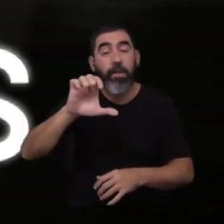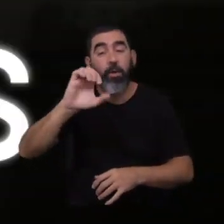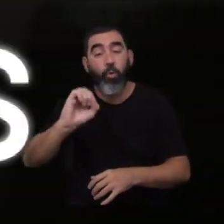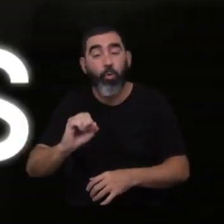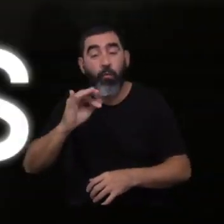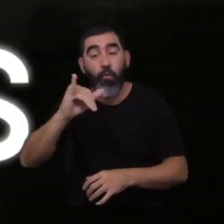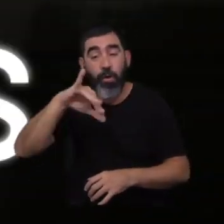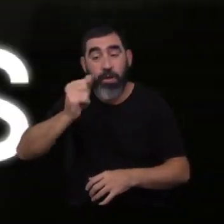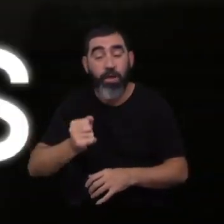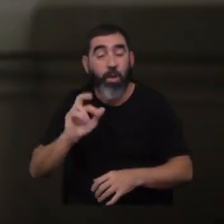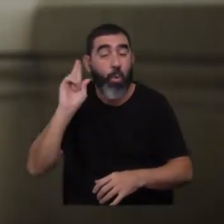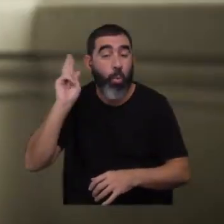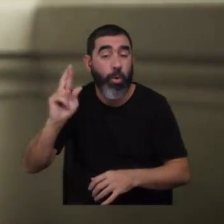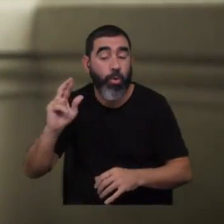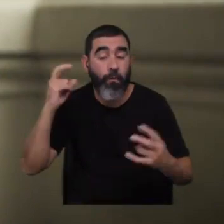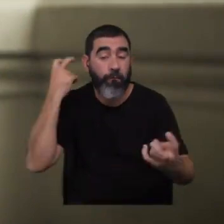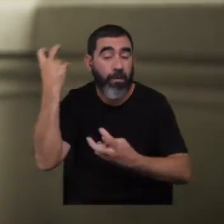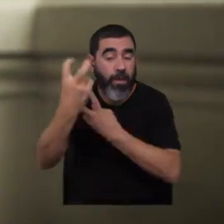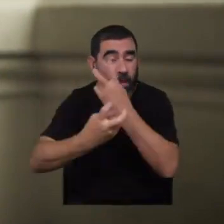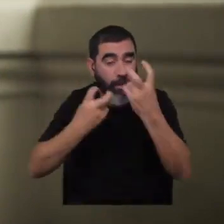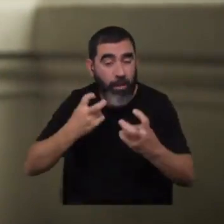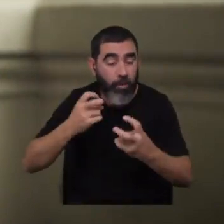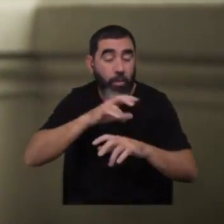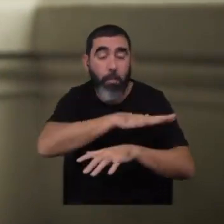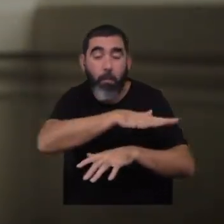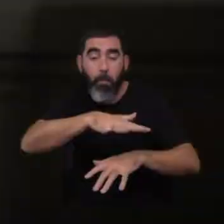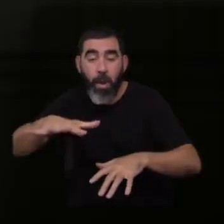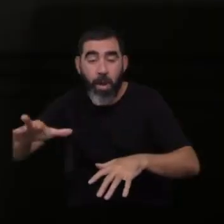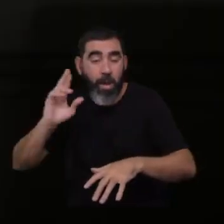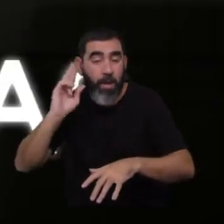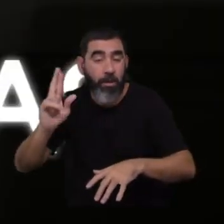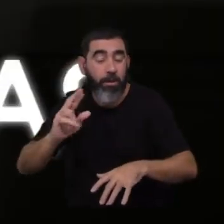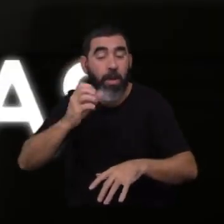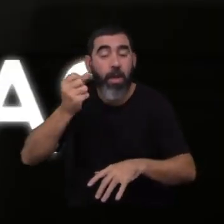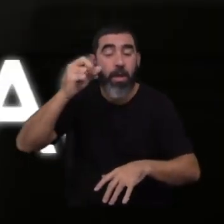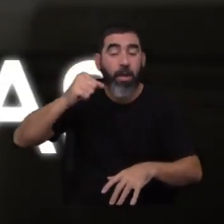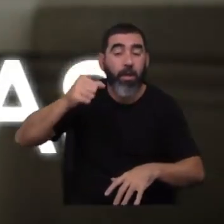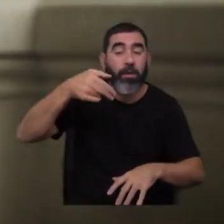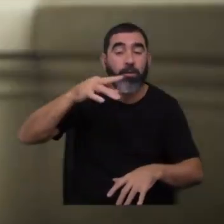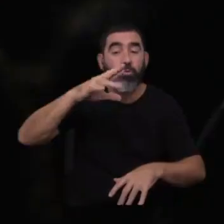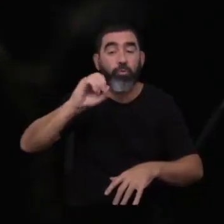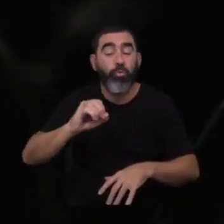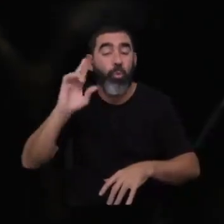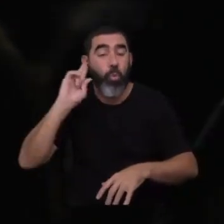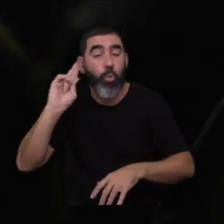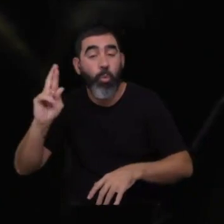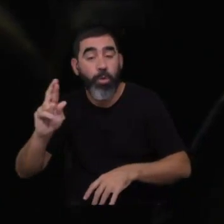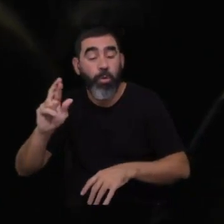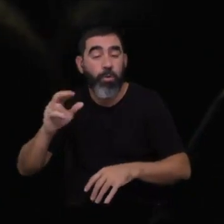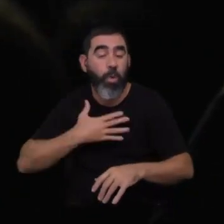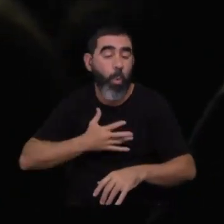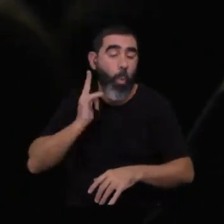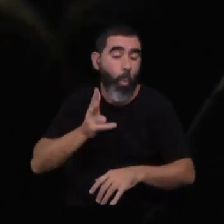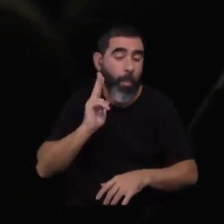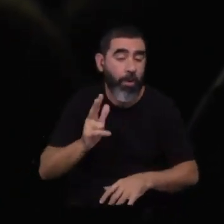geofonías, sonido por ejemplo del viento o del ruido del mar, y las antropofonías, que son los sonidos que produce el ser